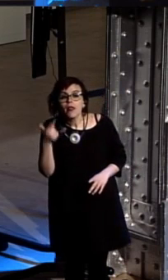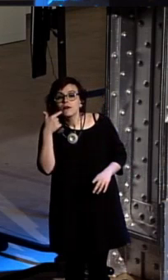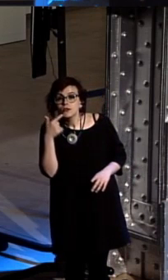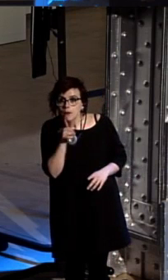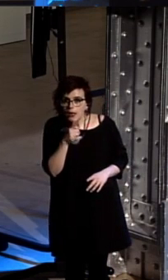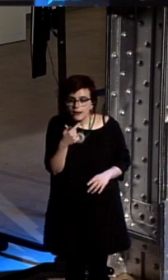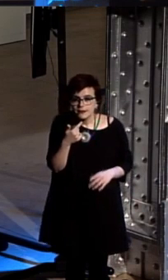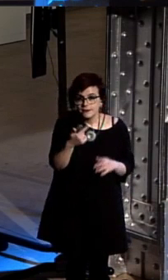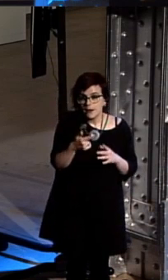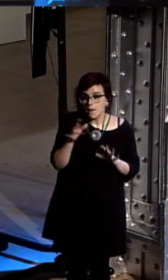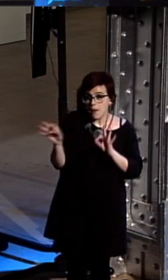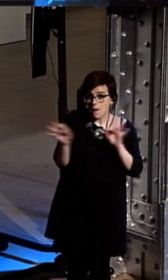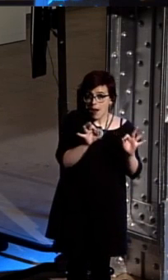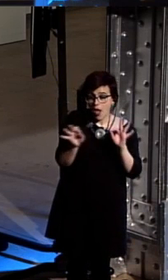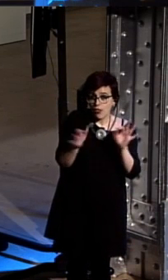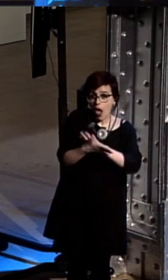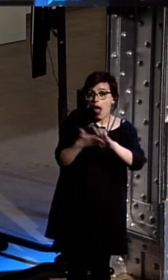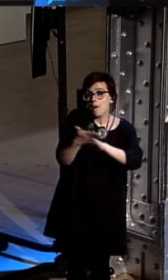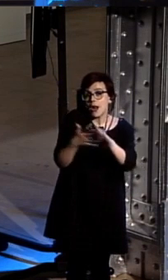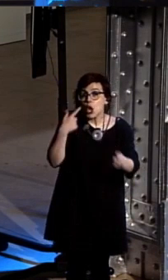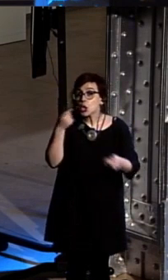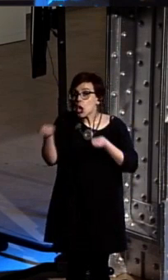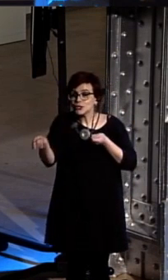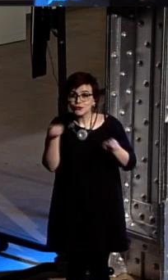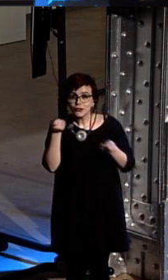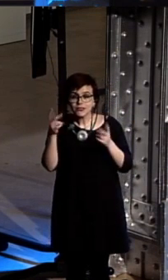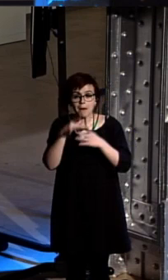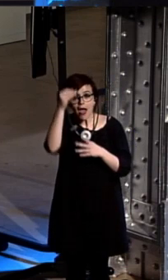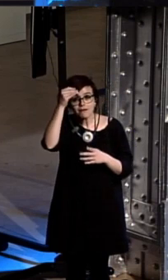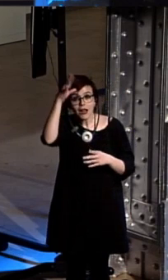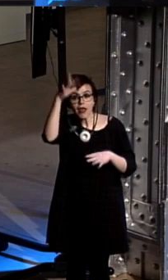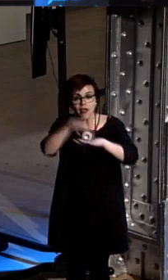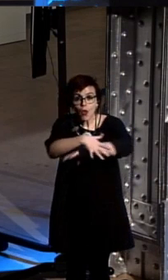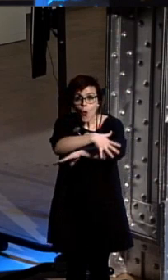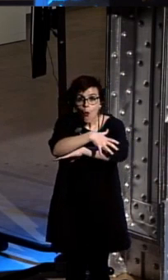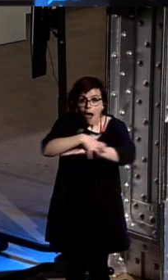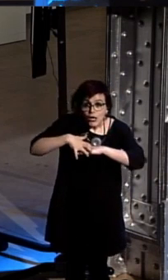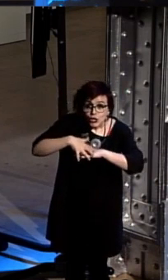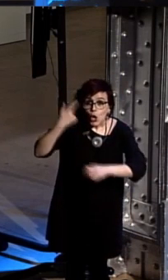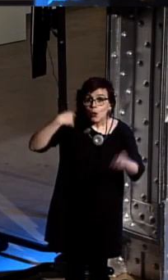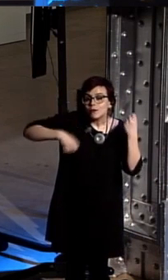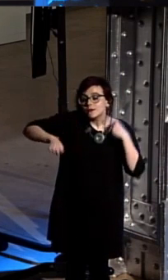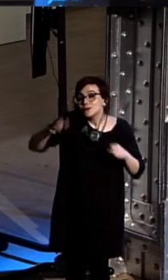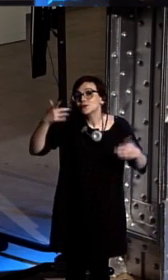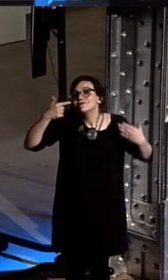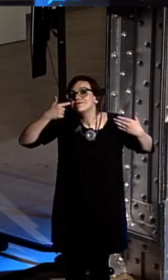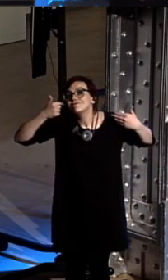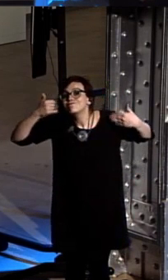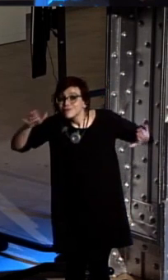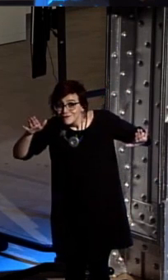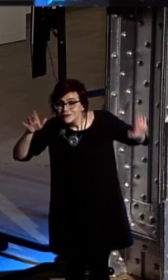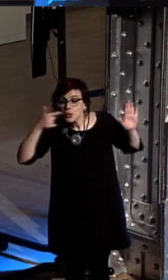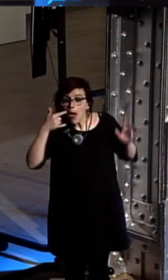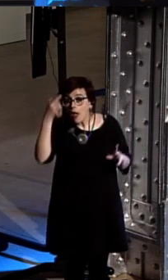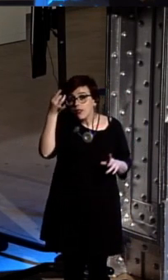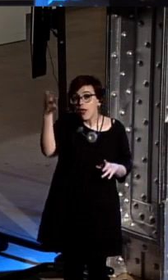lo confieso, no estaba en el guión hablar de cómo controlar la inteligencia de tu gato o su conducta. Pero en fin, oye, nunca se sabe,